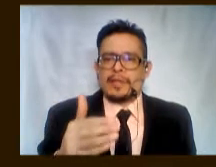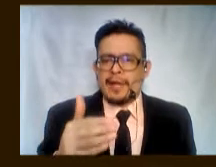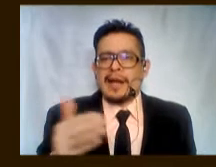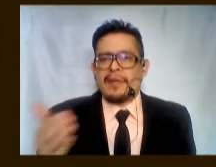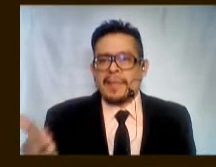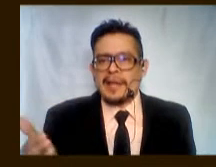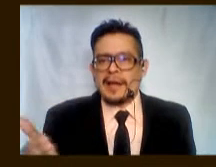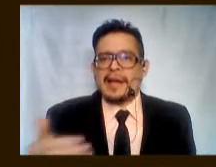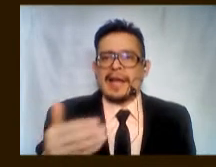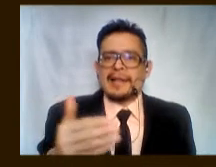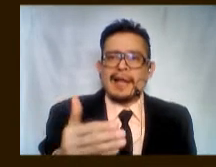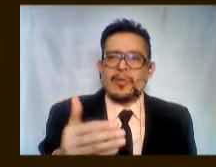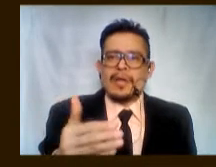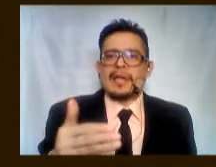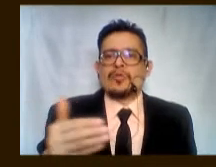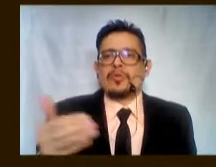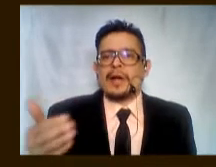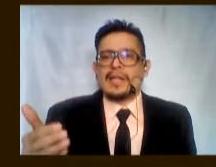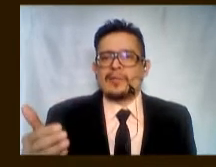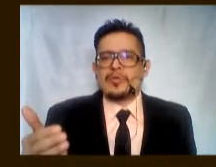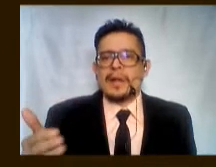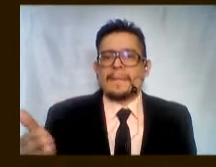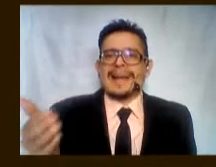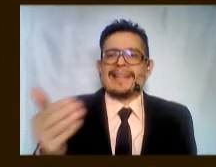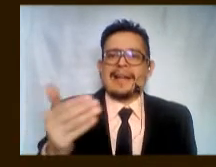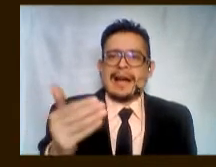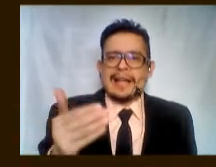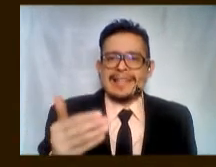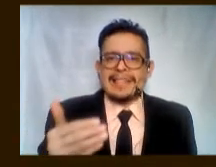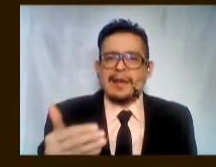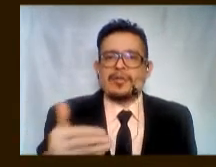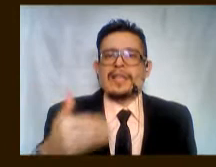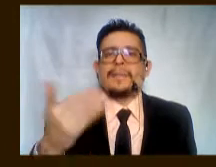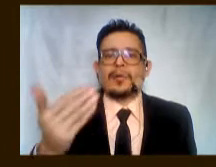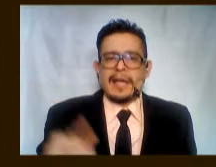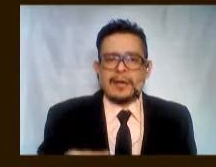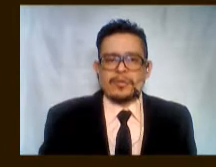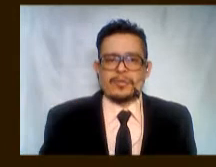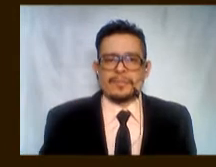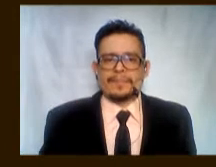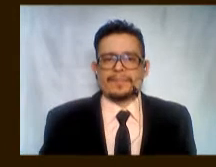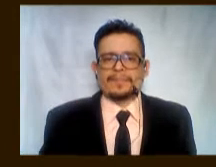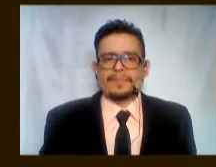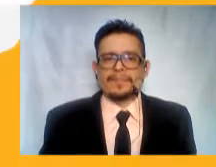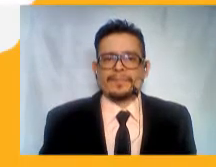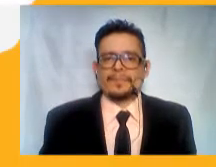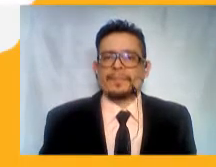parte de la sociedad la familia el estado y sus organismos para garantizarlos y protegerlos